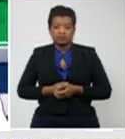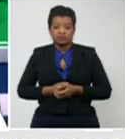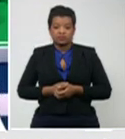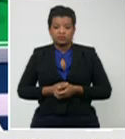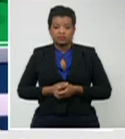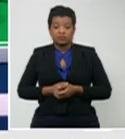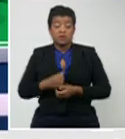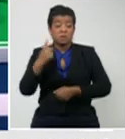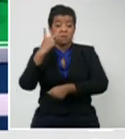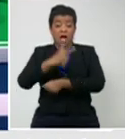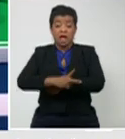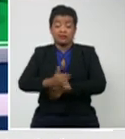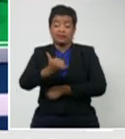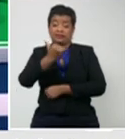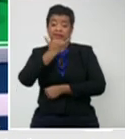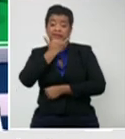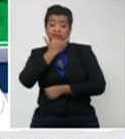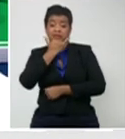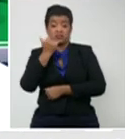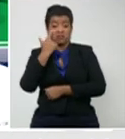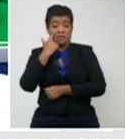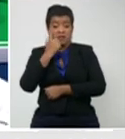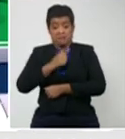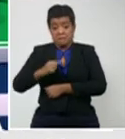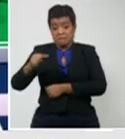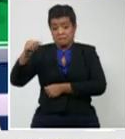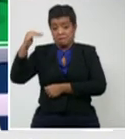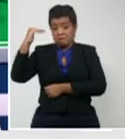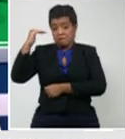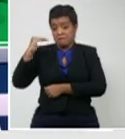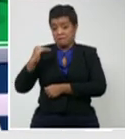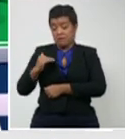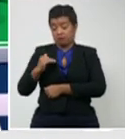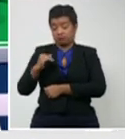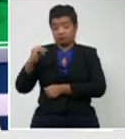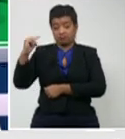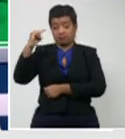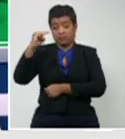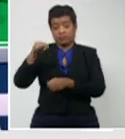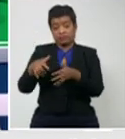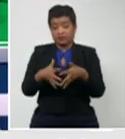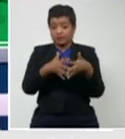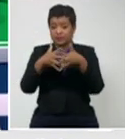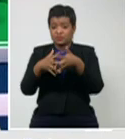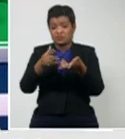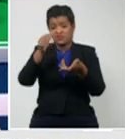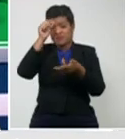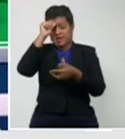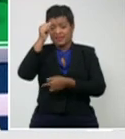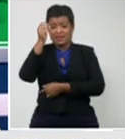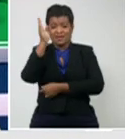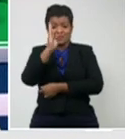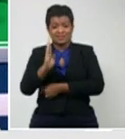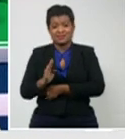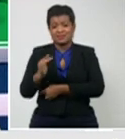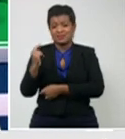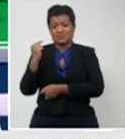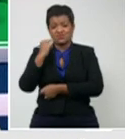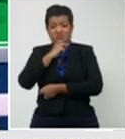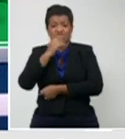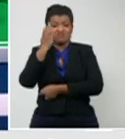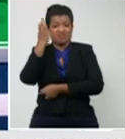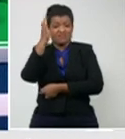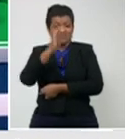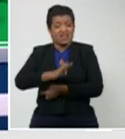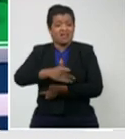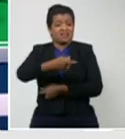se mantiene Estados Unidos, Norteamérica, India, Brasil, Rusia, Reino Unido, Francia, España